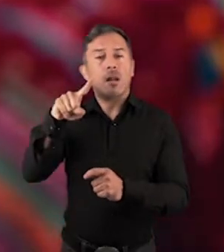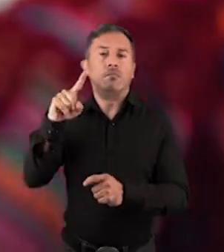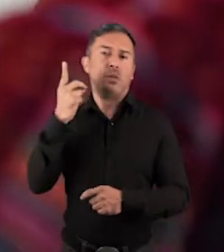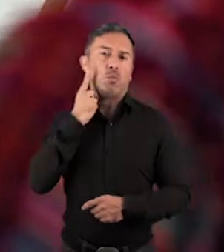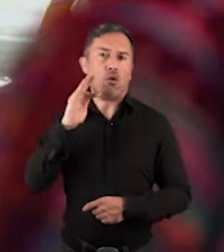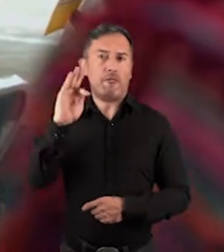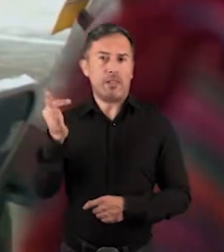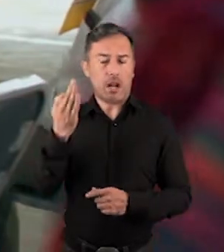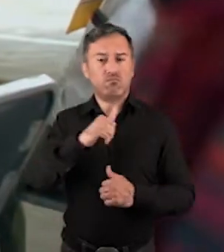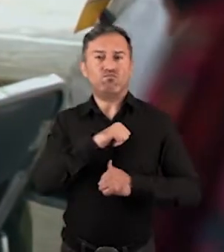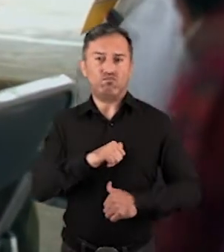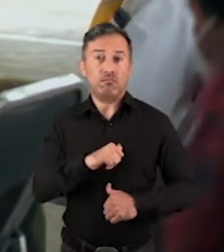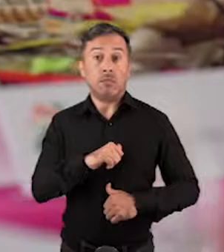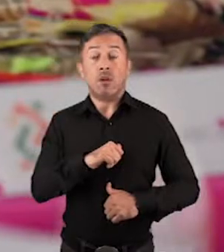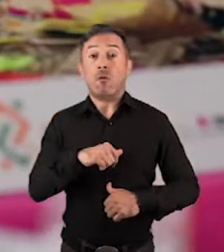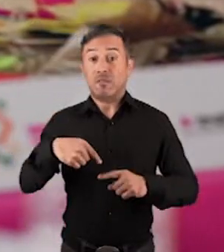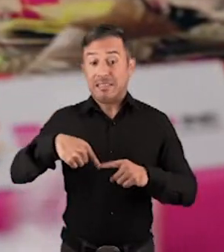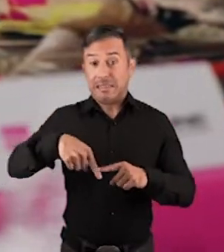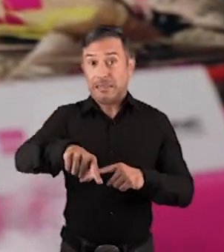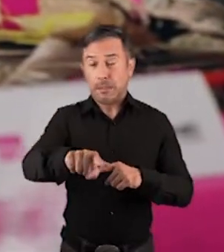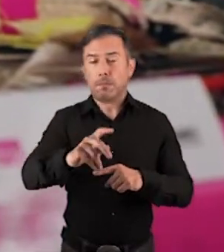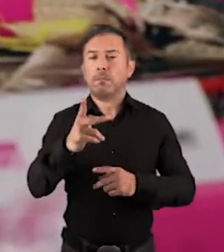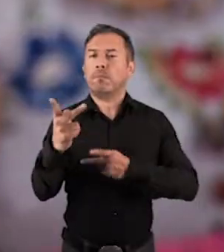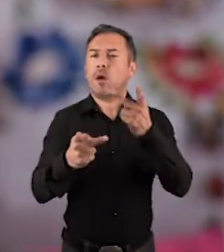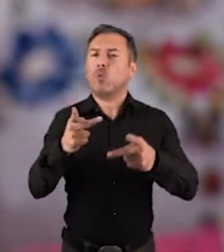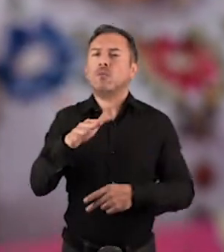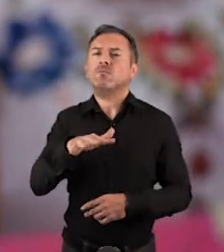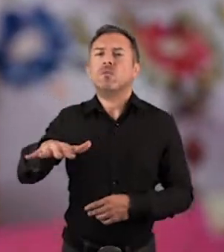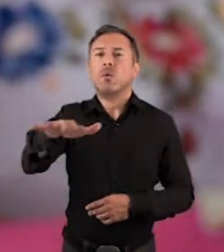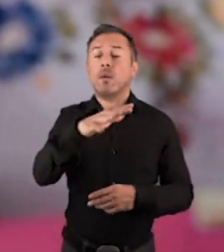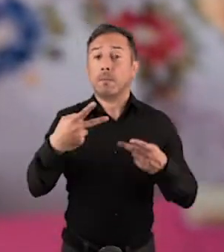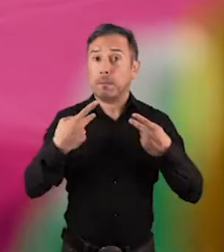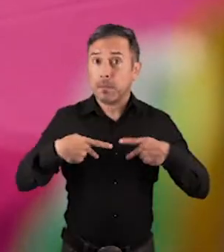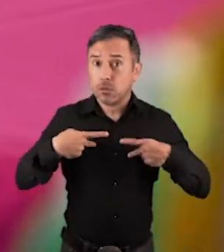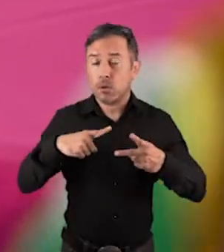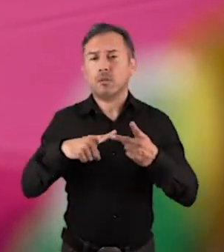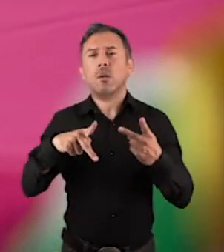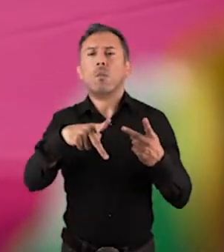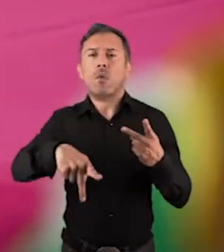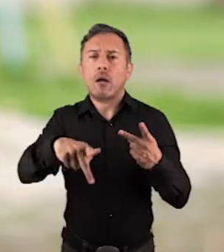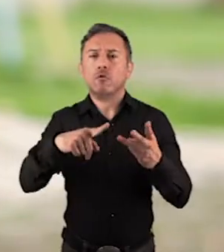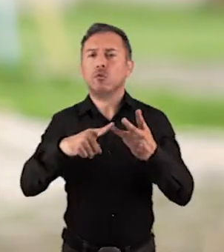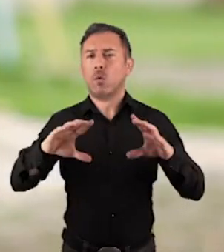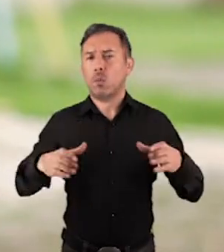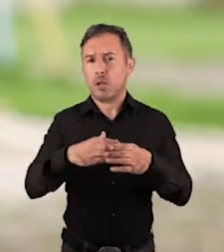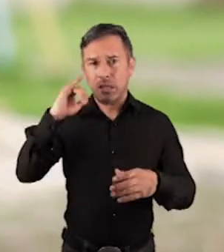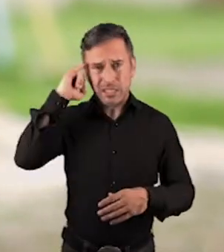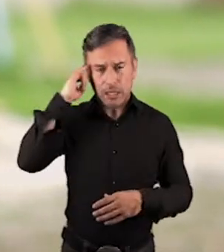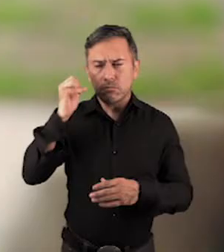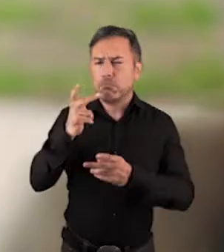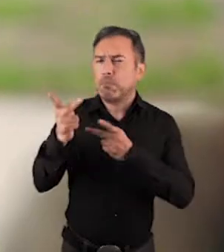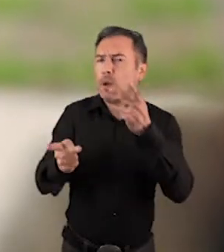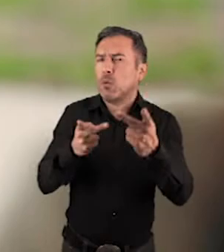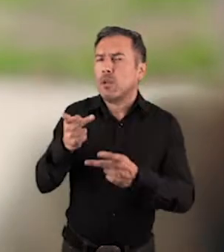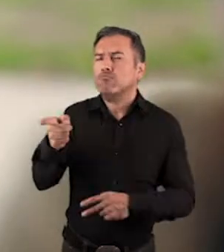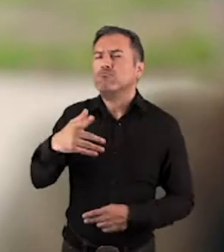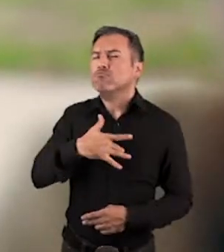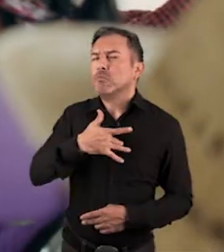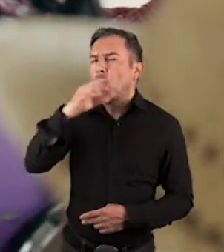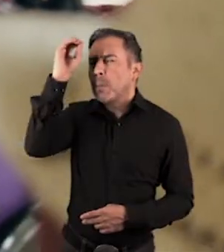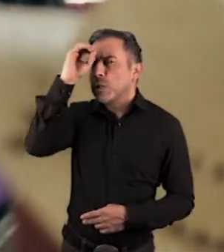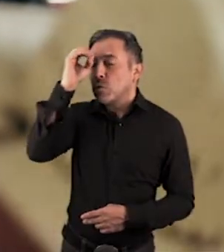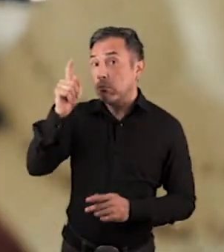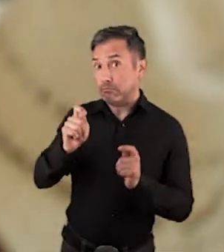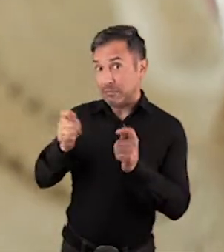yetele partidos políticos obo. Watech kahak balechti hump el masewal kahe le ine tumpait angech katak